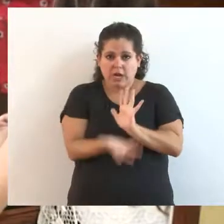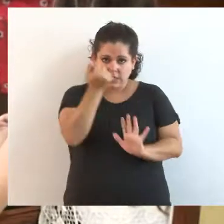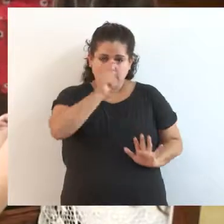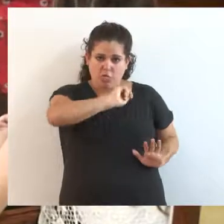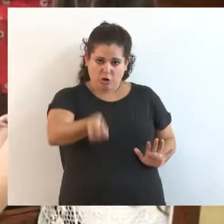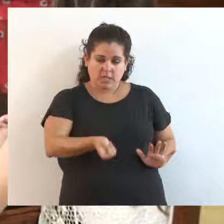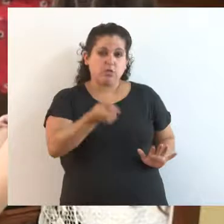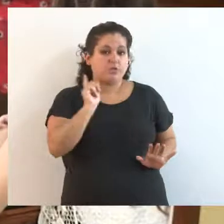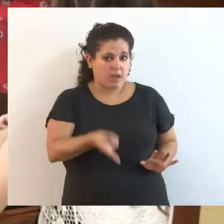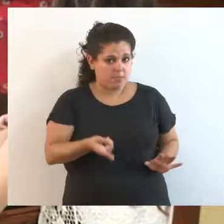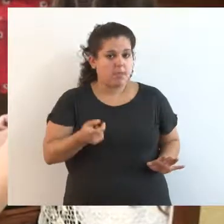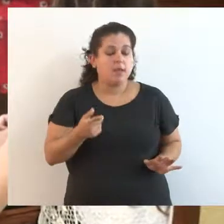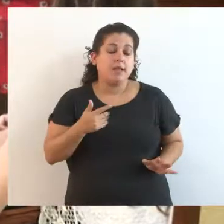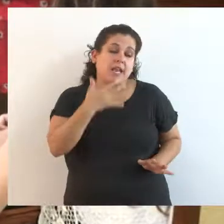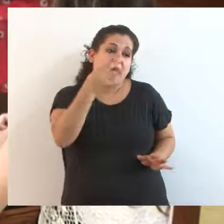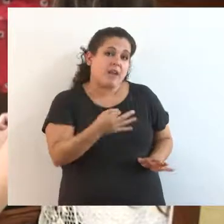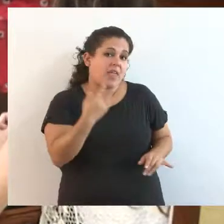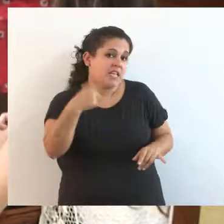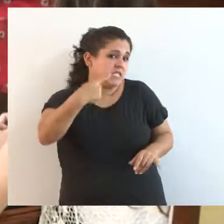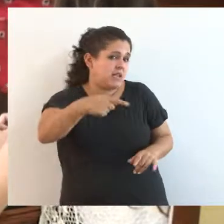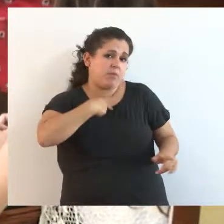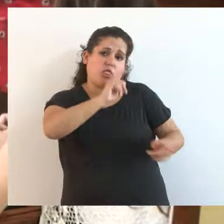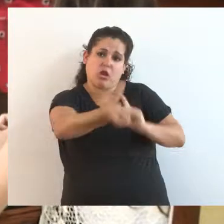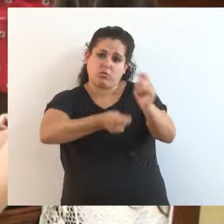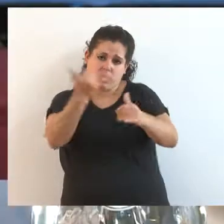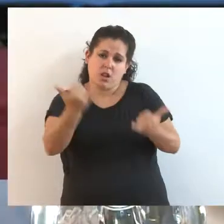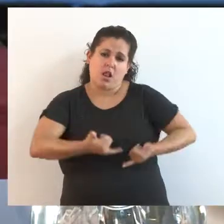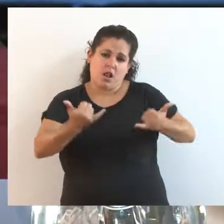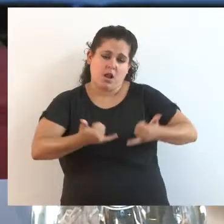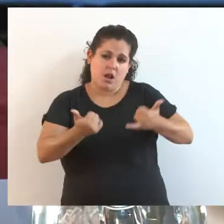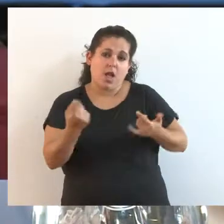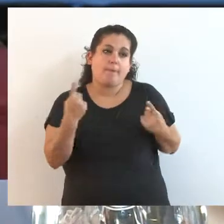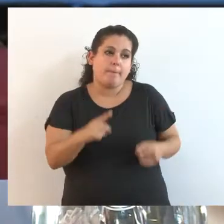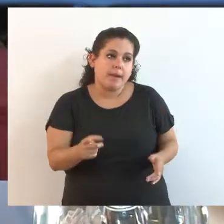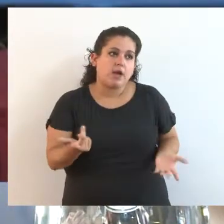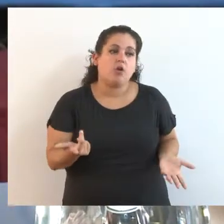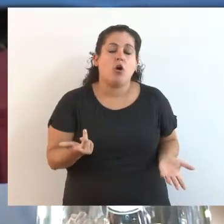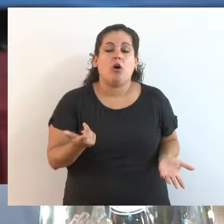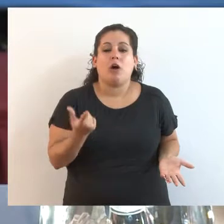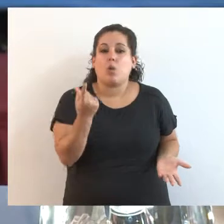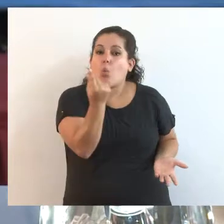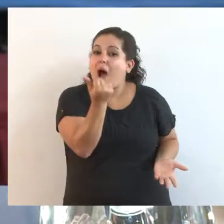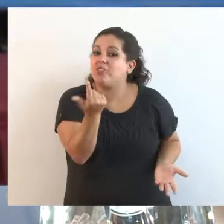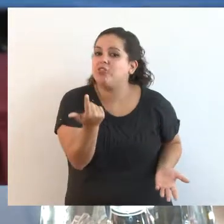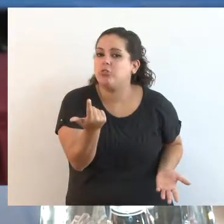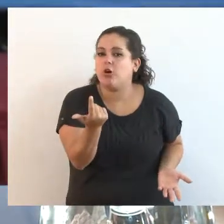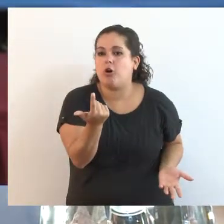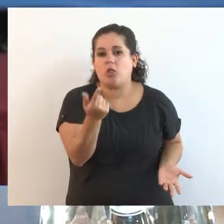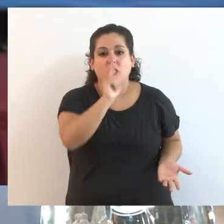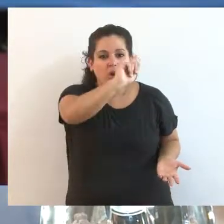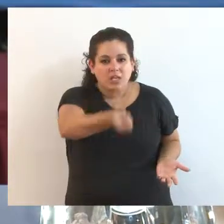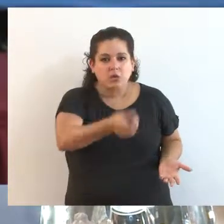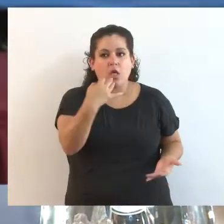También. Generalmente llegan a destino, es contraproducente. Y después la cantidad